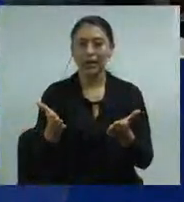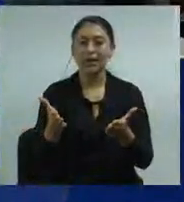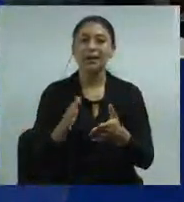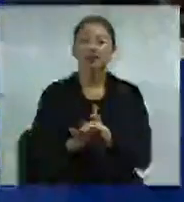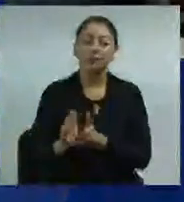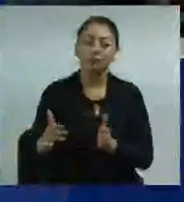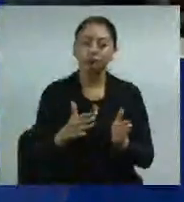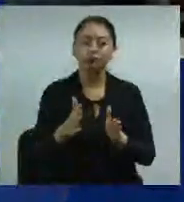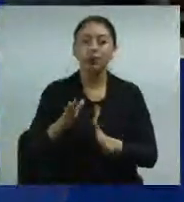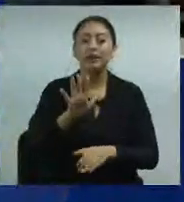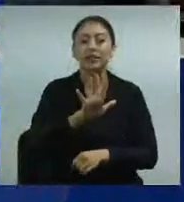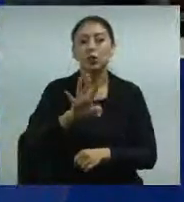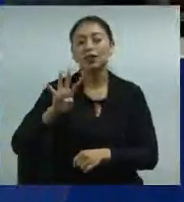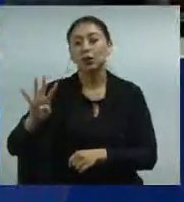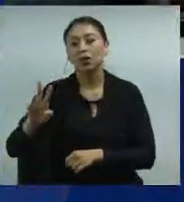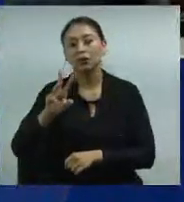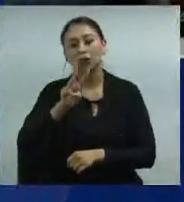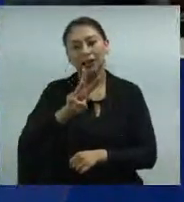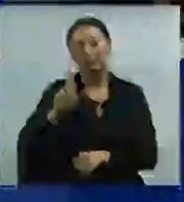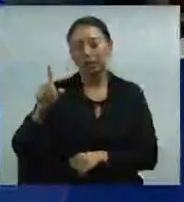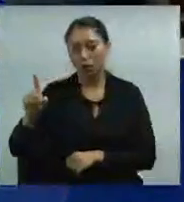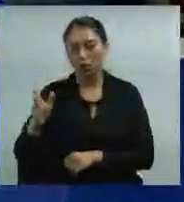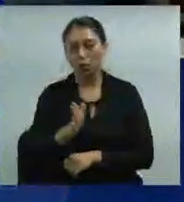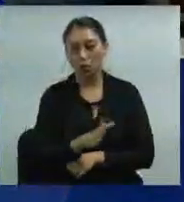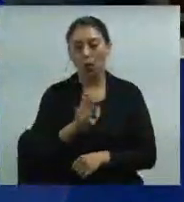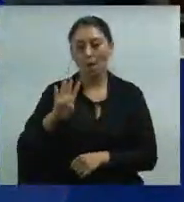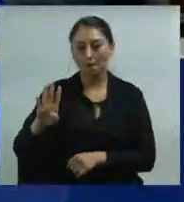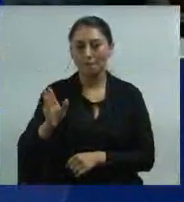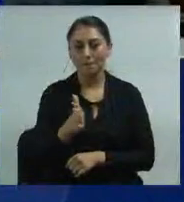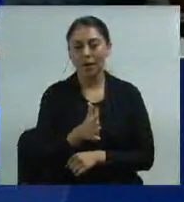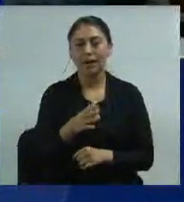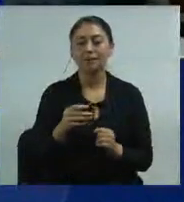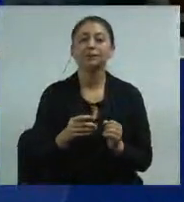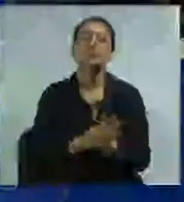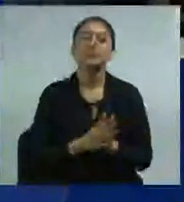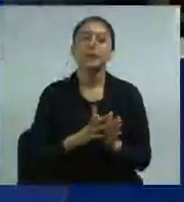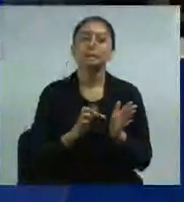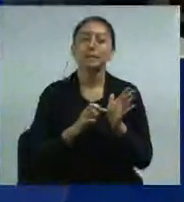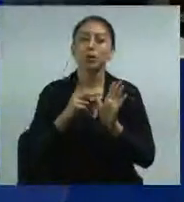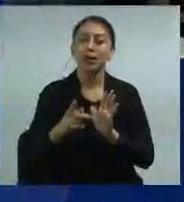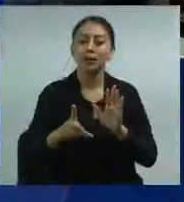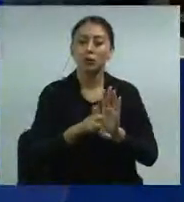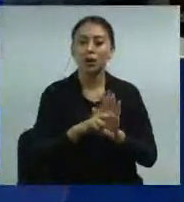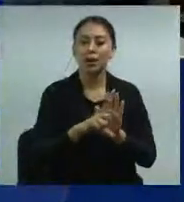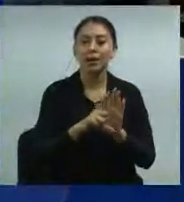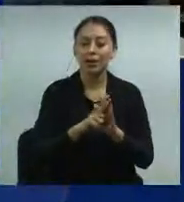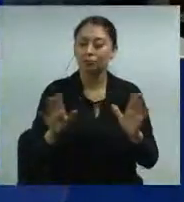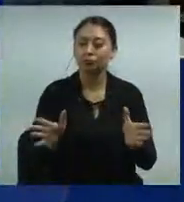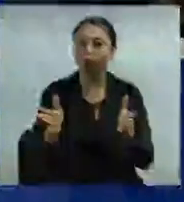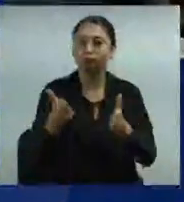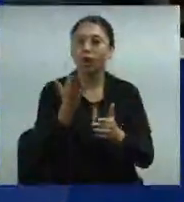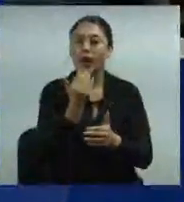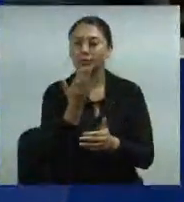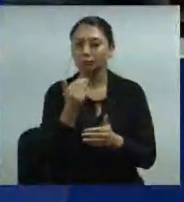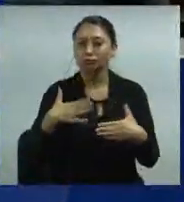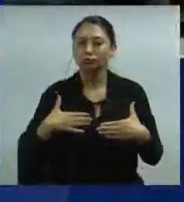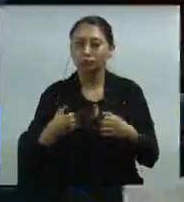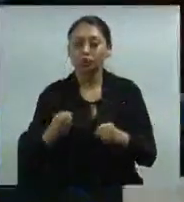vial 5431. B. Proyecto de decreto que dispone a aprobar la ley de promoción de alimentación